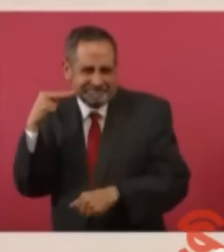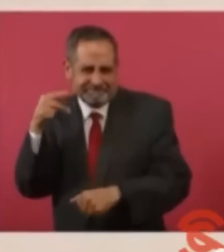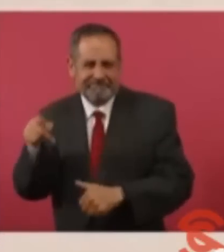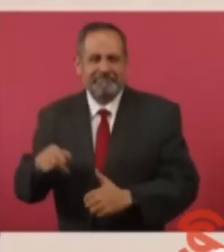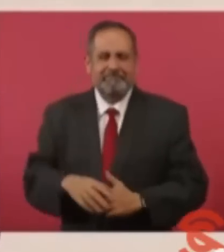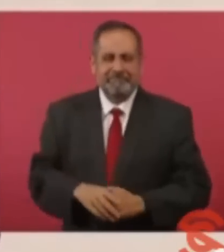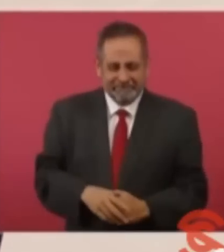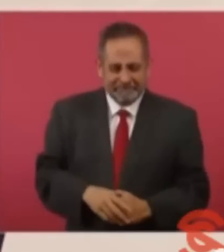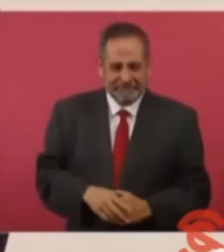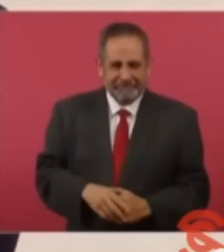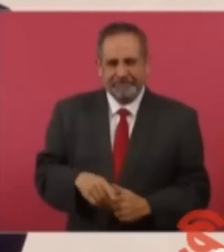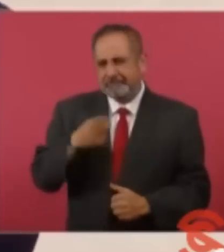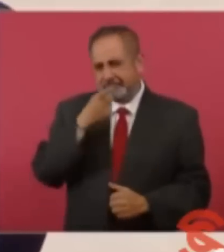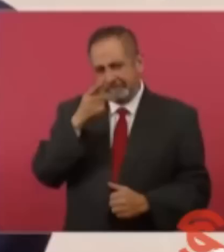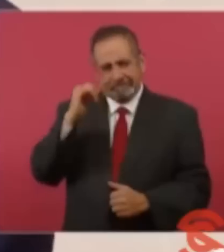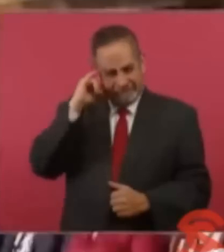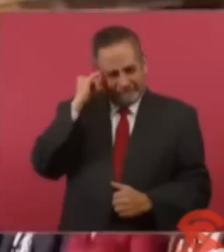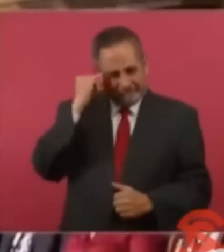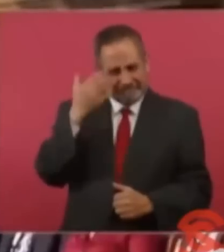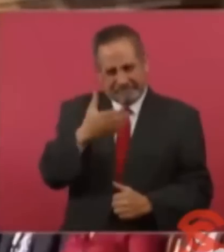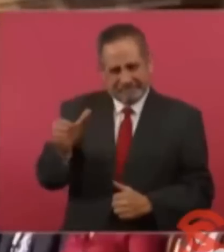según un dicho campesino